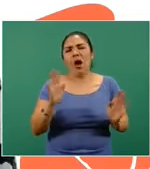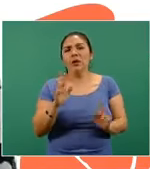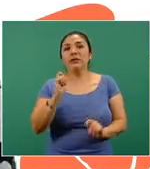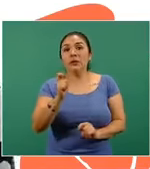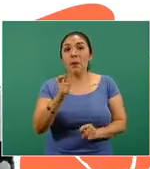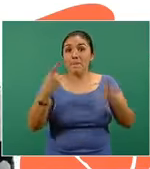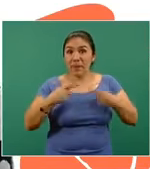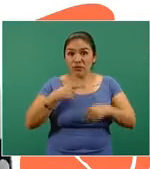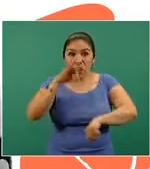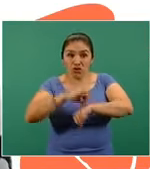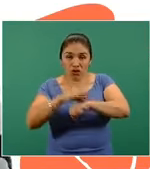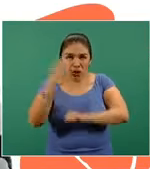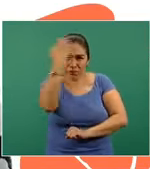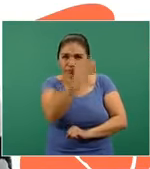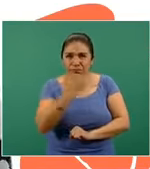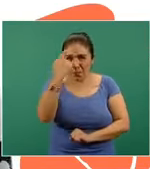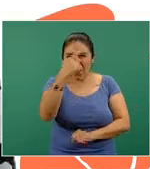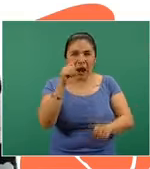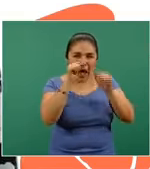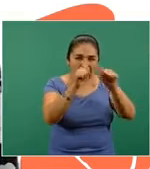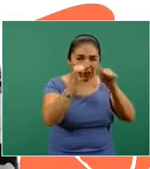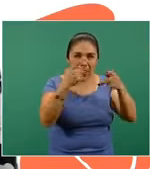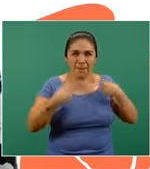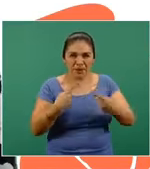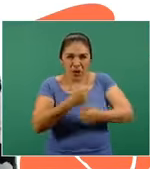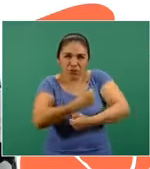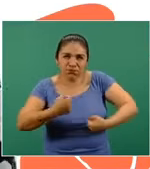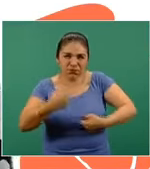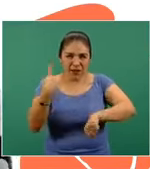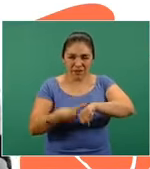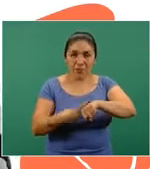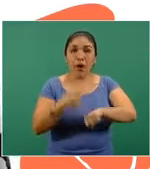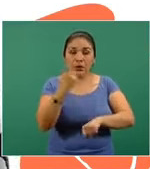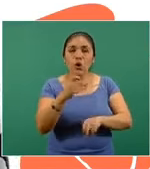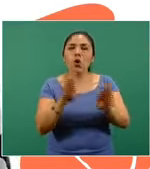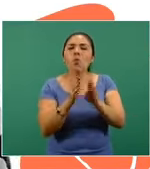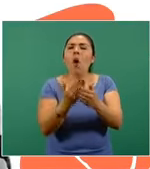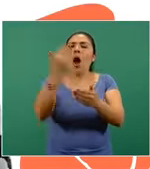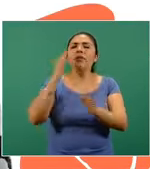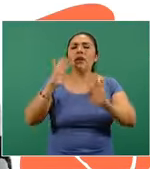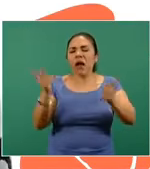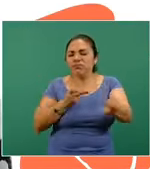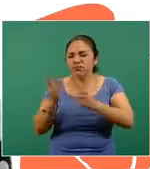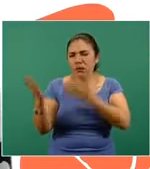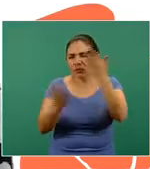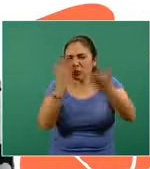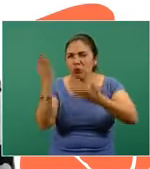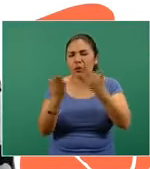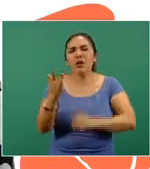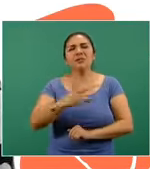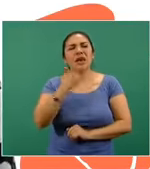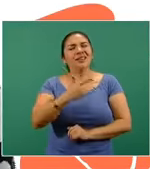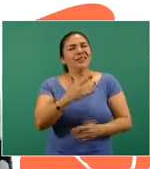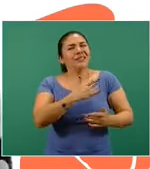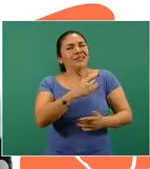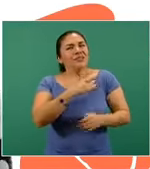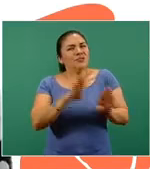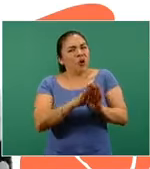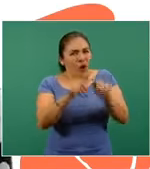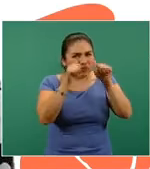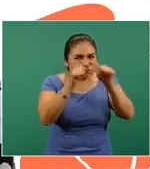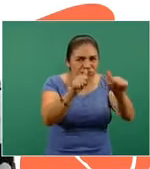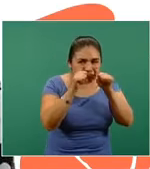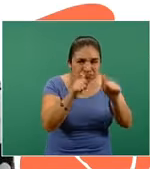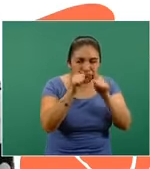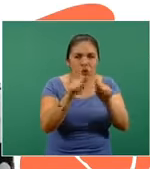tratan seriamente a las personas con obesidad, además de su preparación y su experiencia, actúan con compasión y han